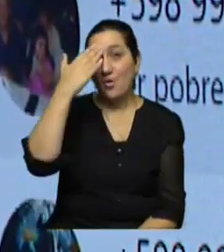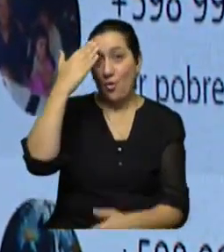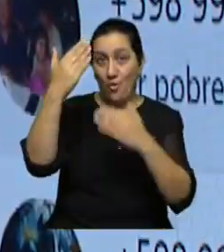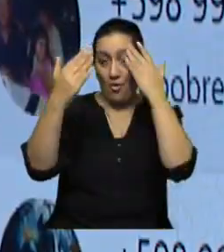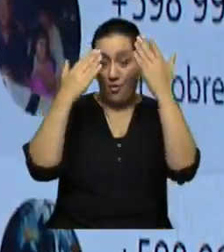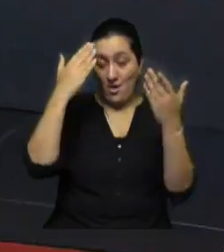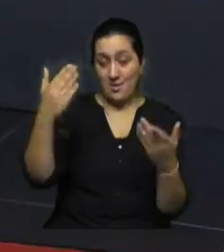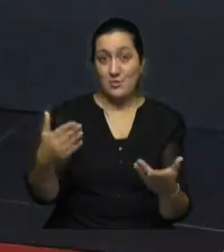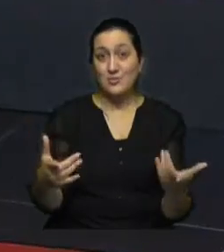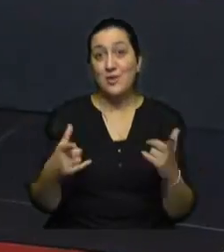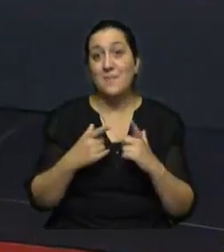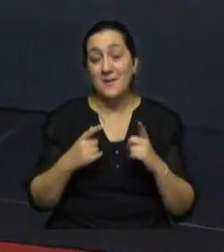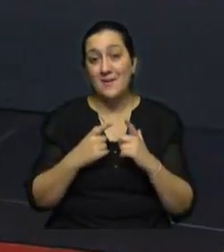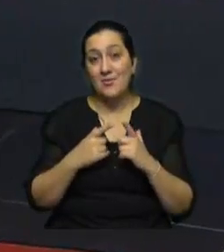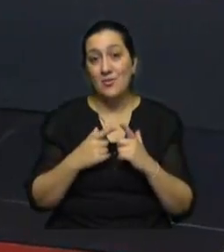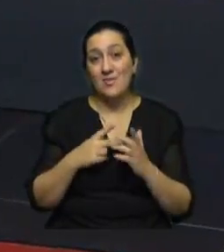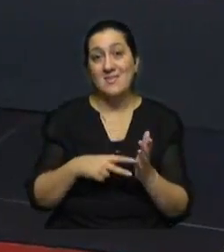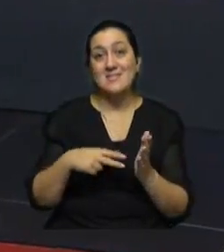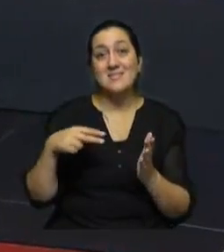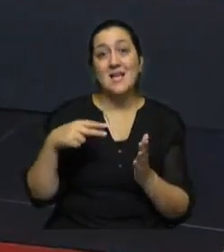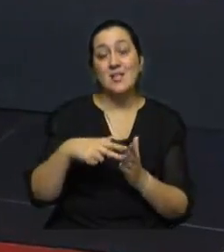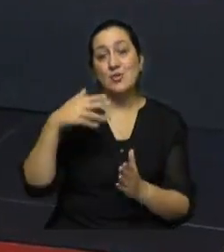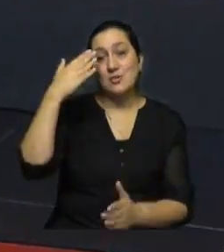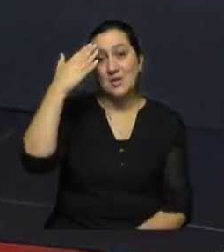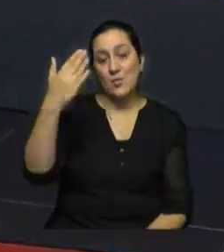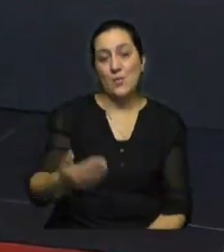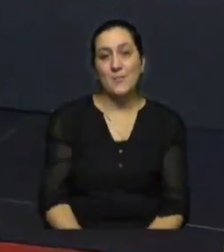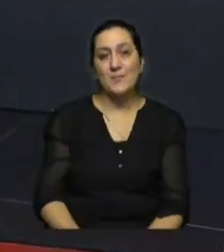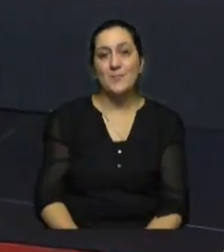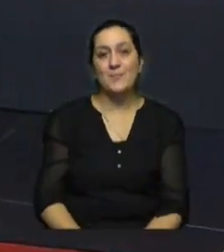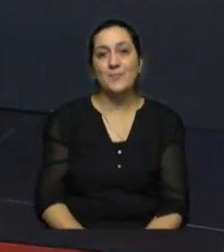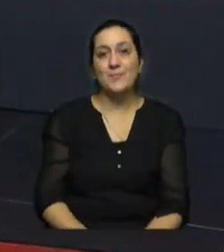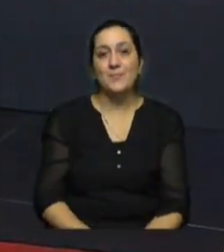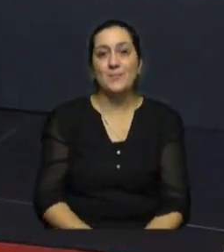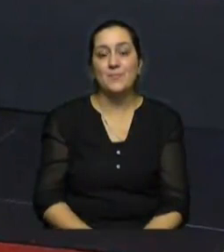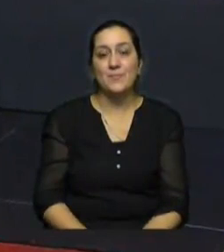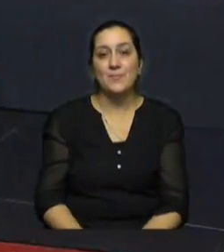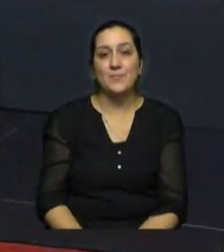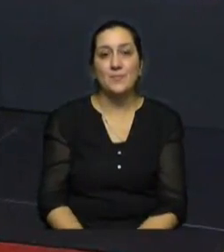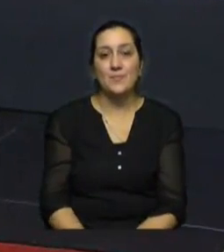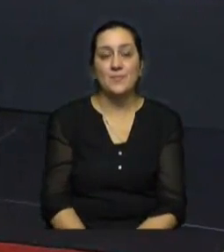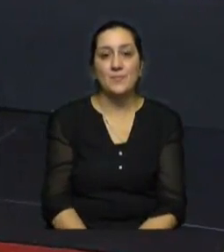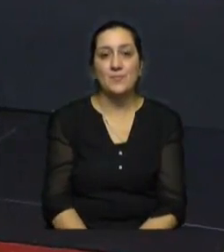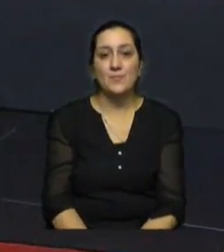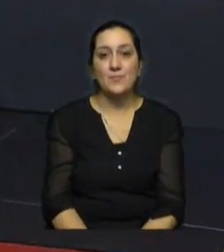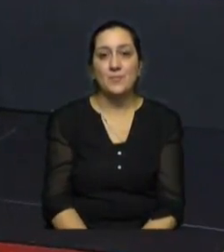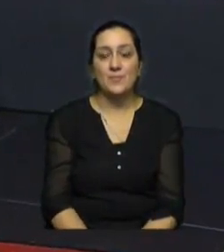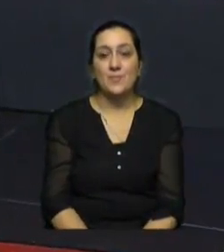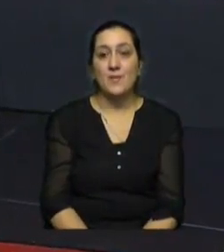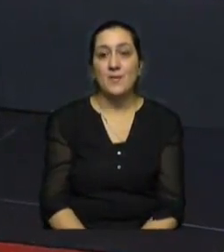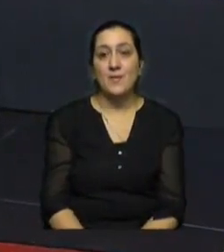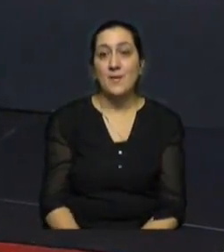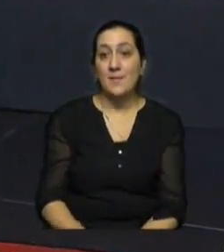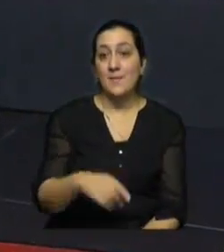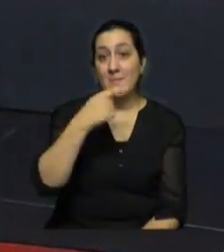días. Los estoy esperando. Desde Salto los saludan. Atento. Sí. Me interesa Dios